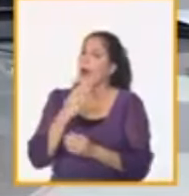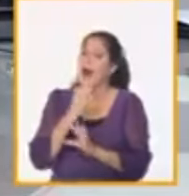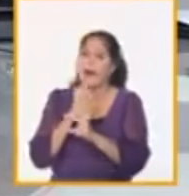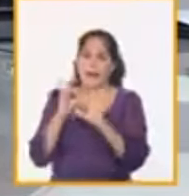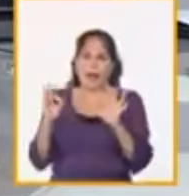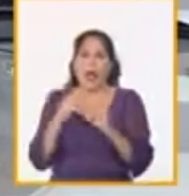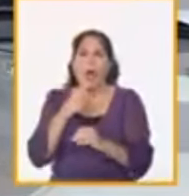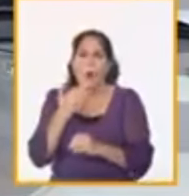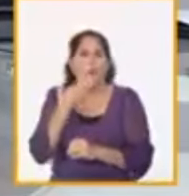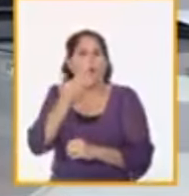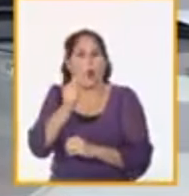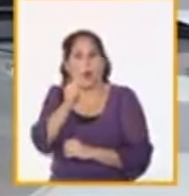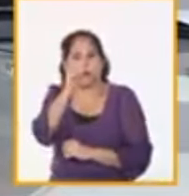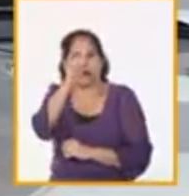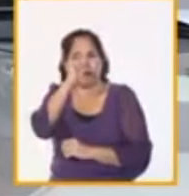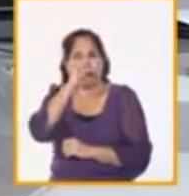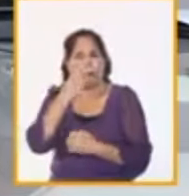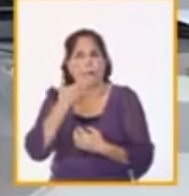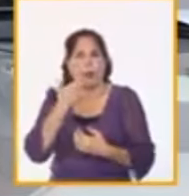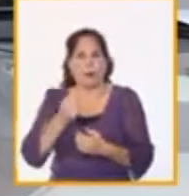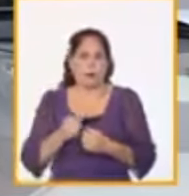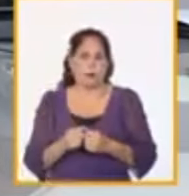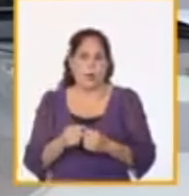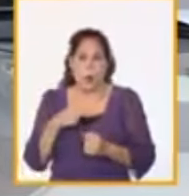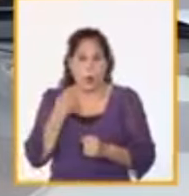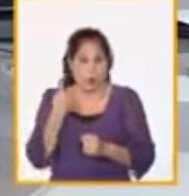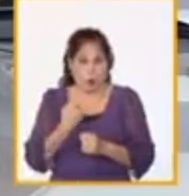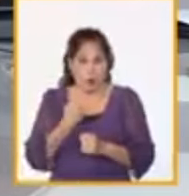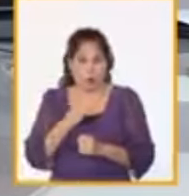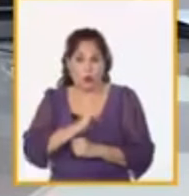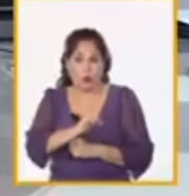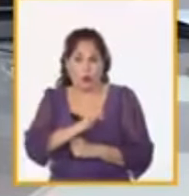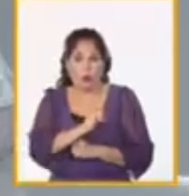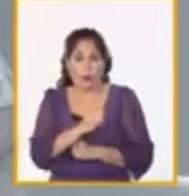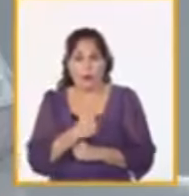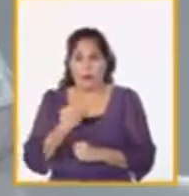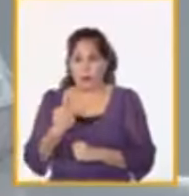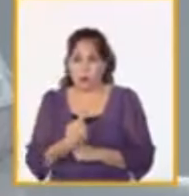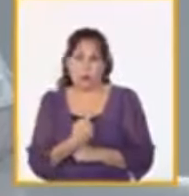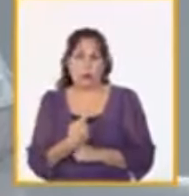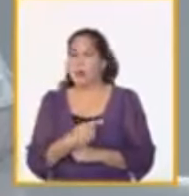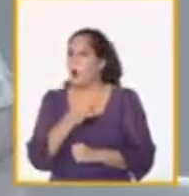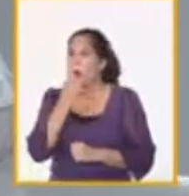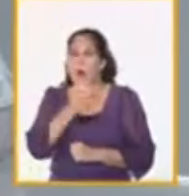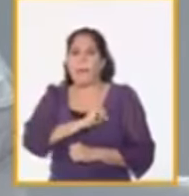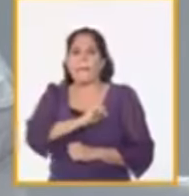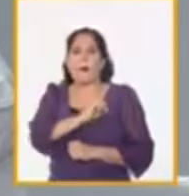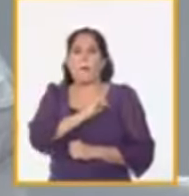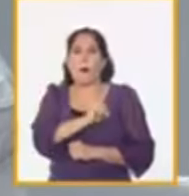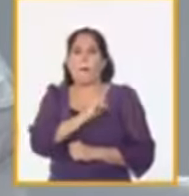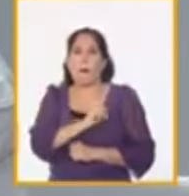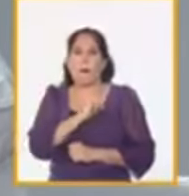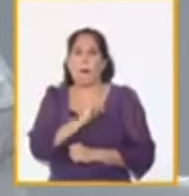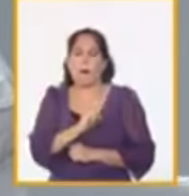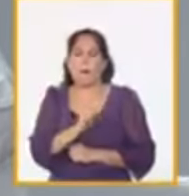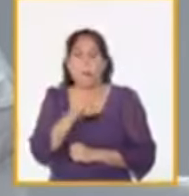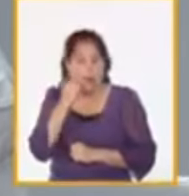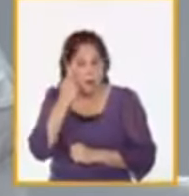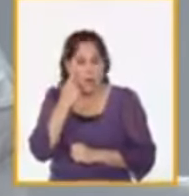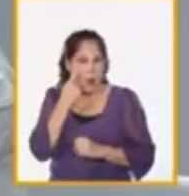calidad a la población. Mire, nosotros en las estaciones de bombeo nuestras no se puede bombear el agua si no existe la cloración.